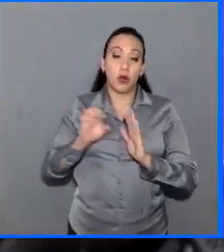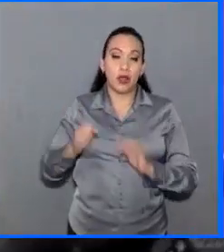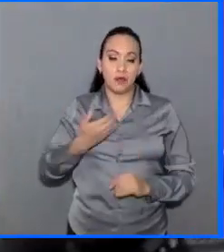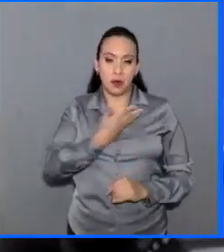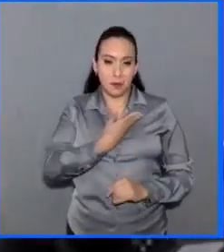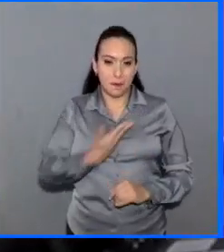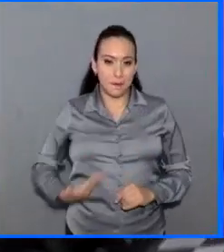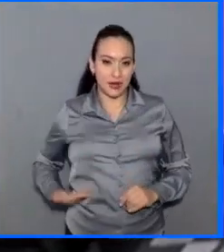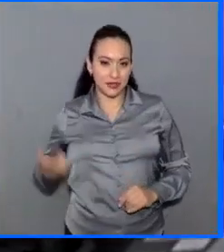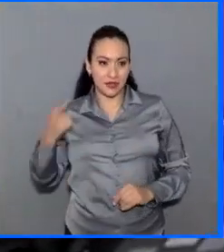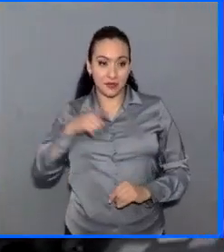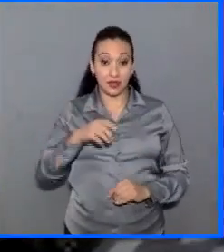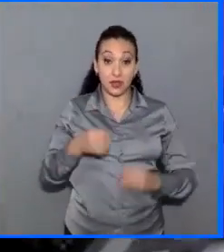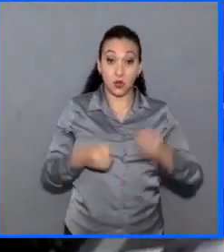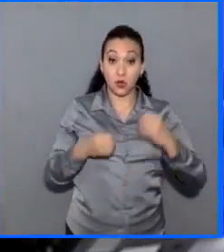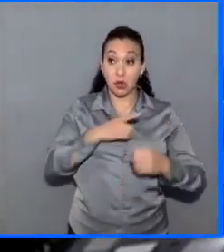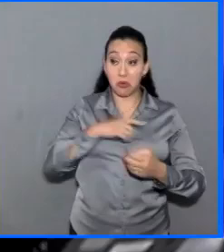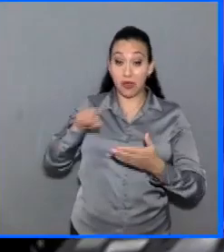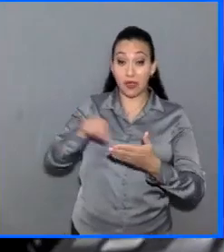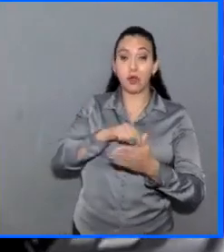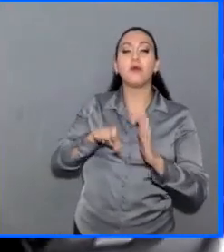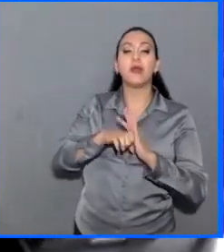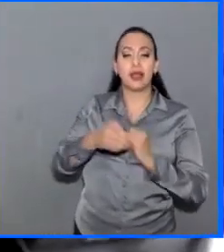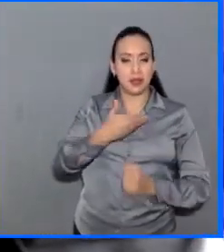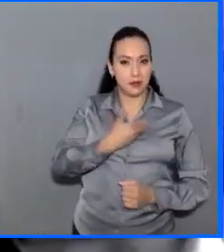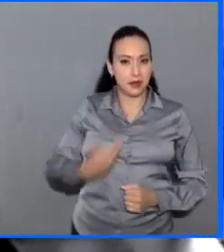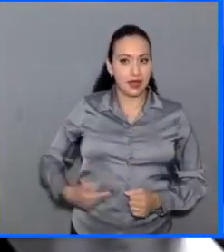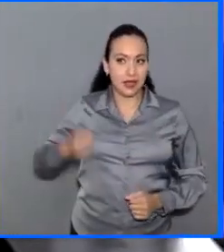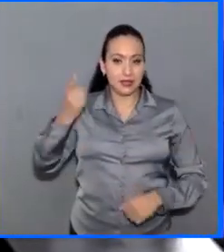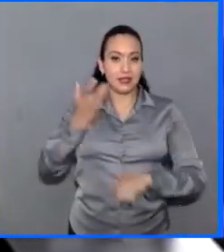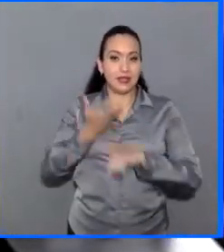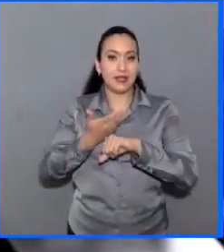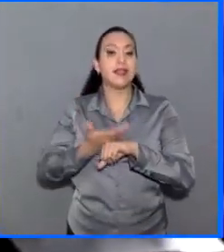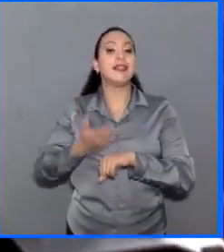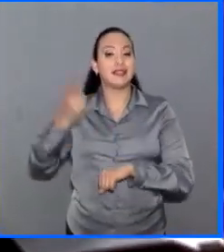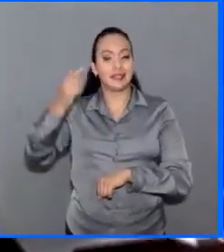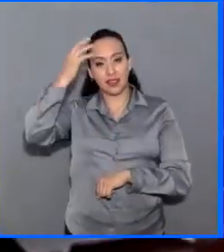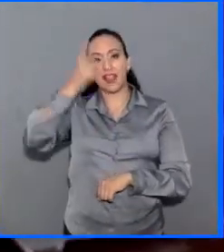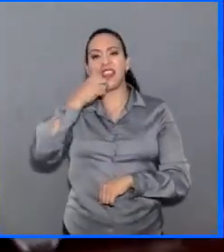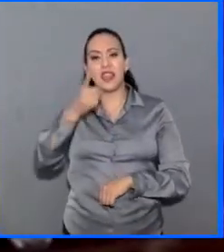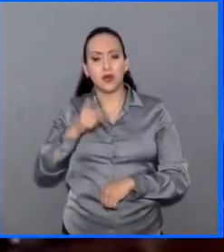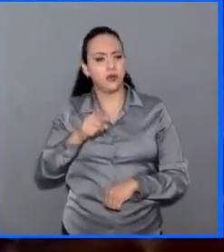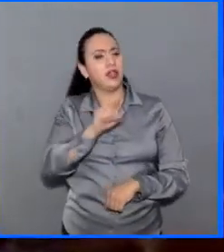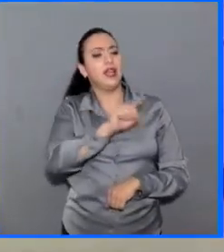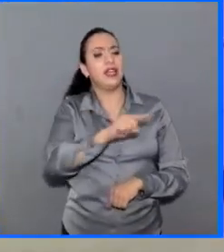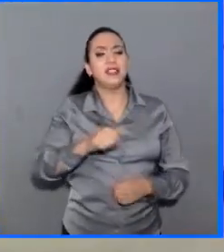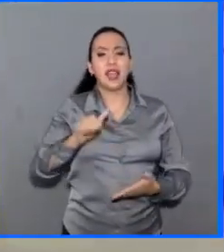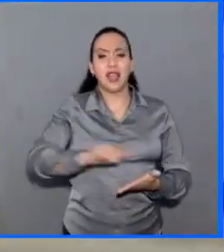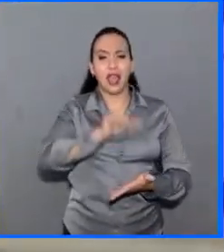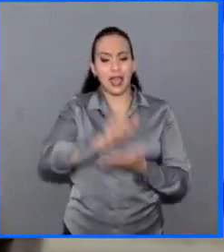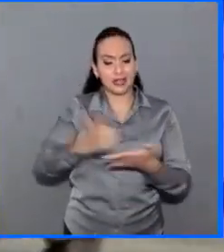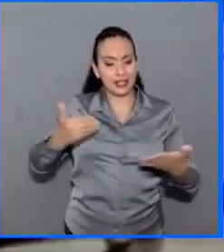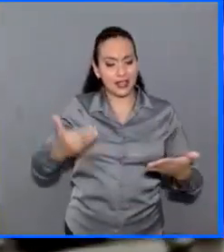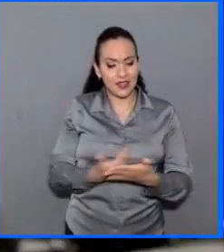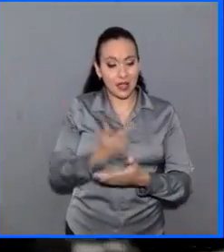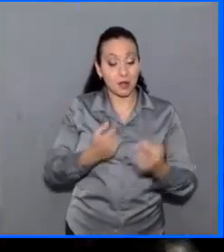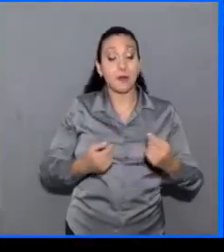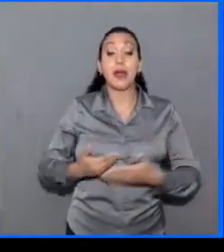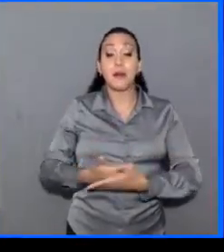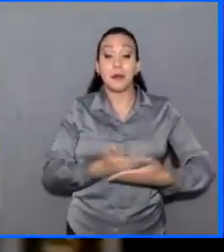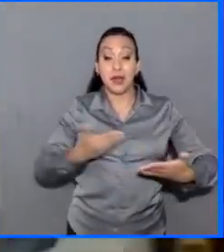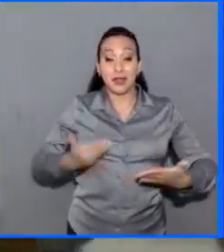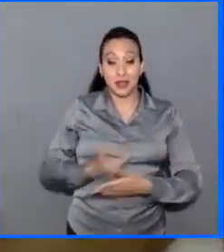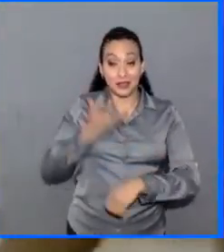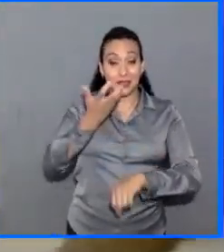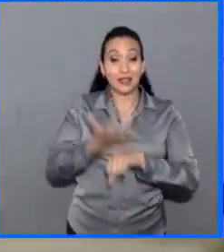Donald Trump que eliminaba el derecho a la ciudadanía por nacimiento, decisión que fue declarada inconstitucional en varios tribunales.